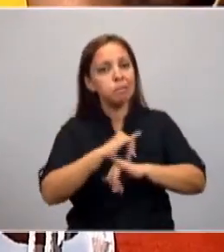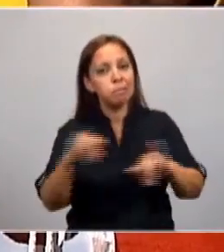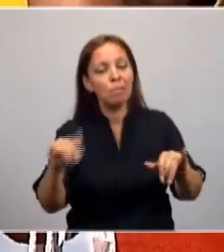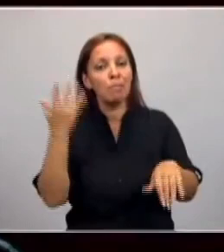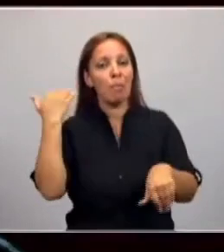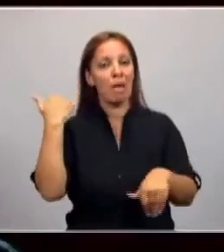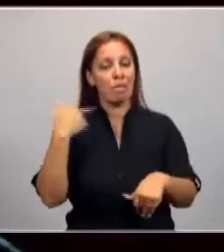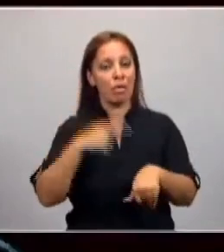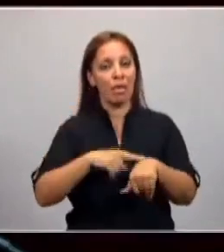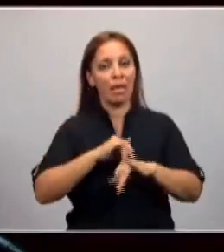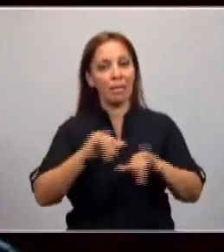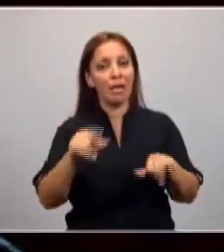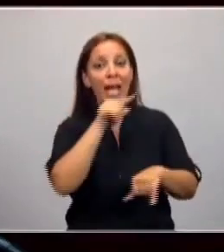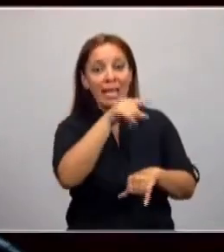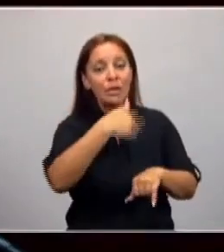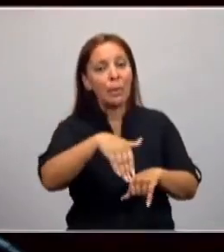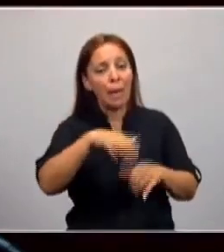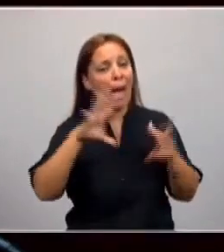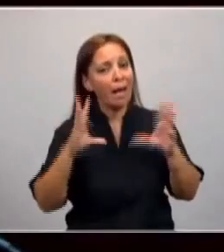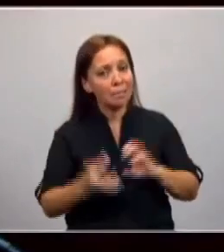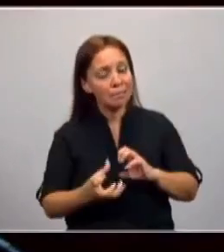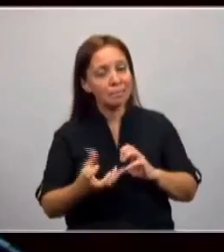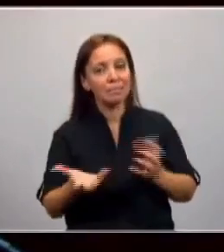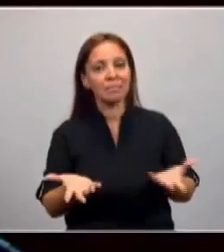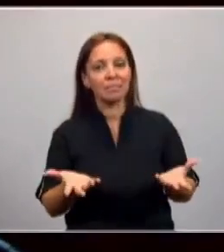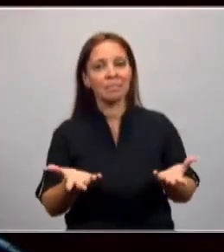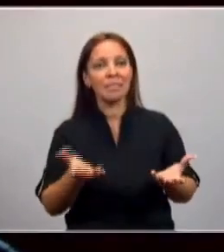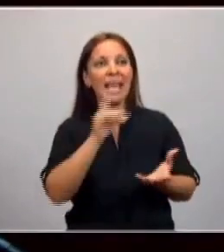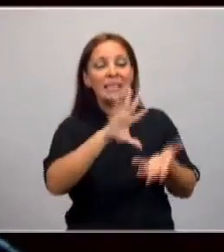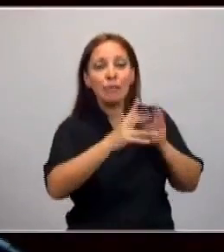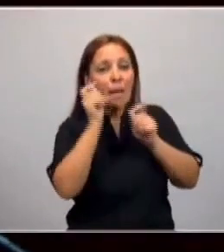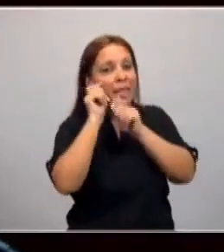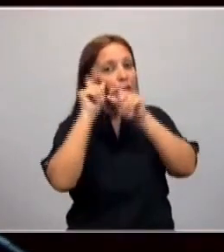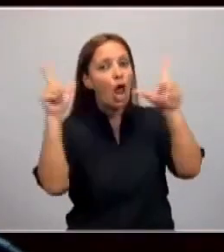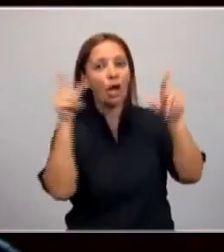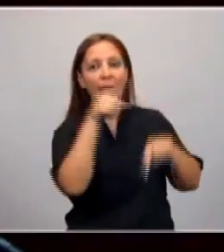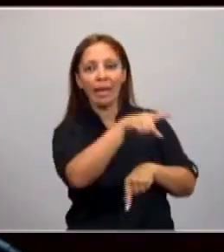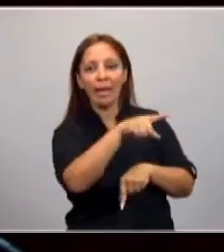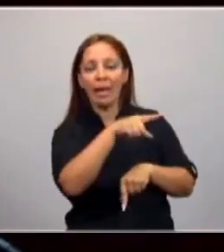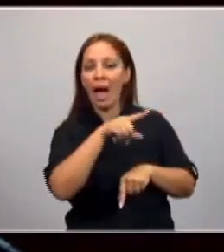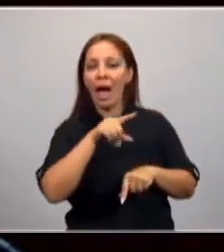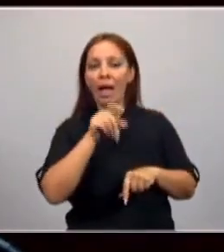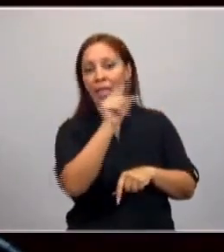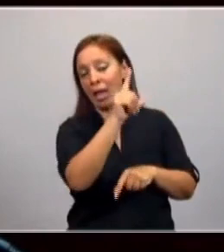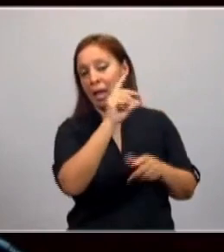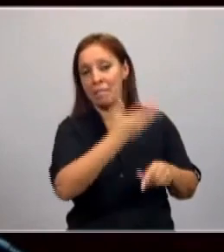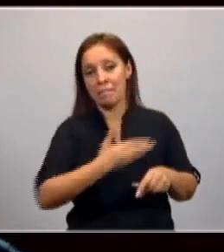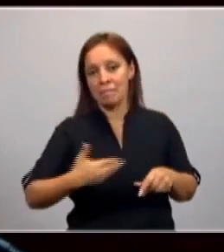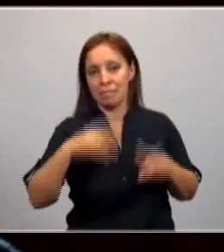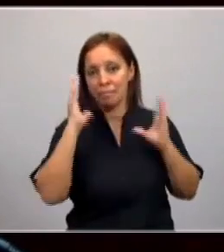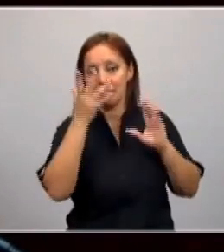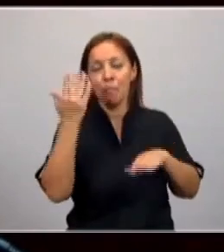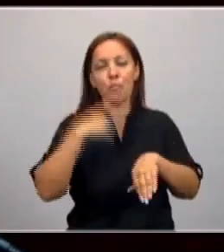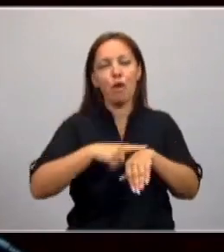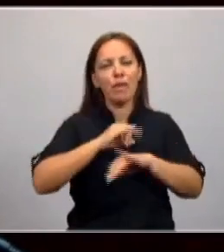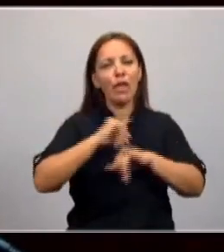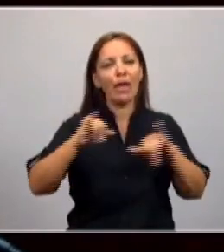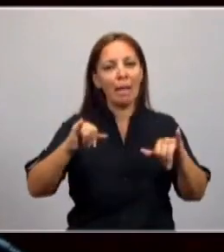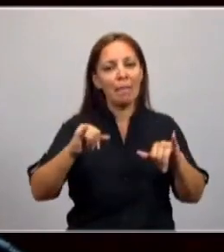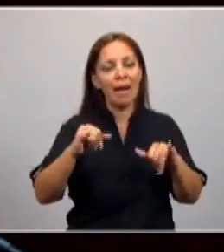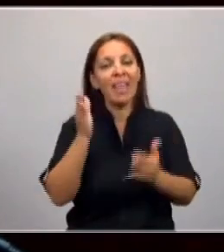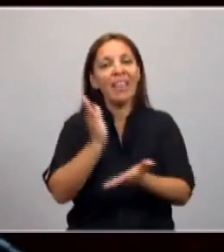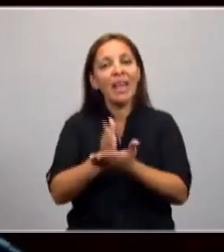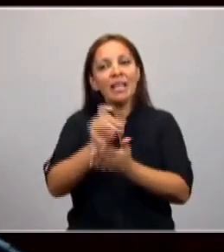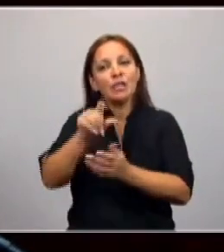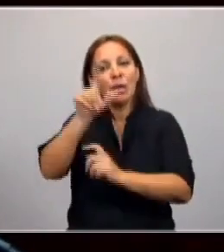estos objetivos iban a hacer daño. Frente a semejantes ideas que fue desplegando el actual presidente en campaña, los